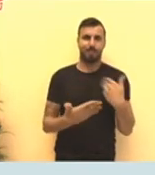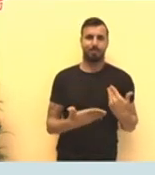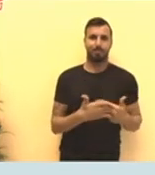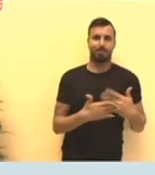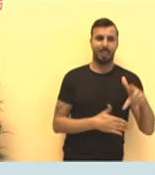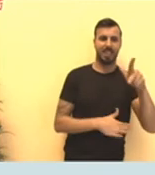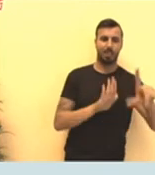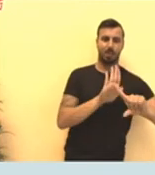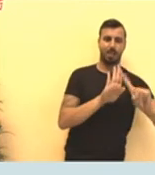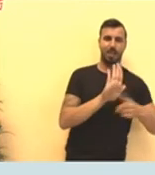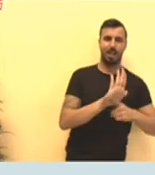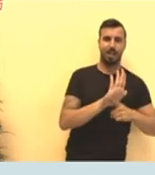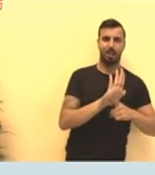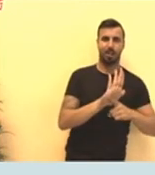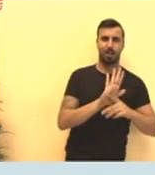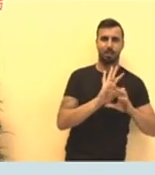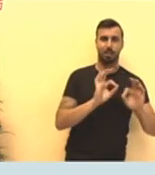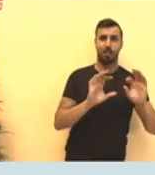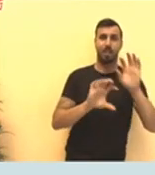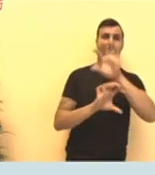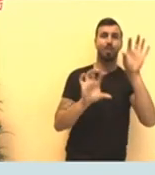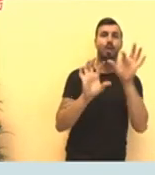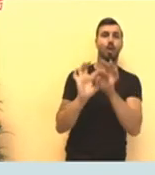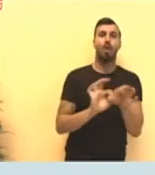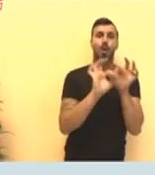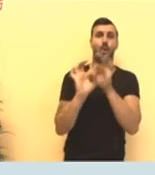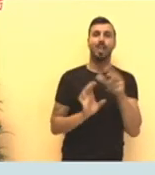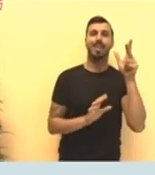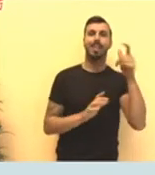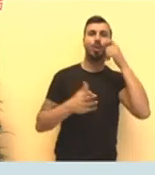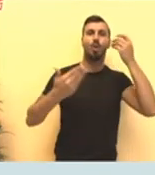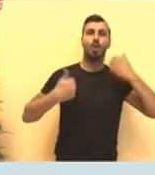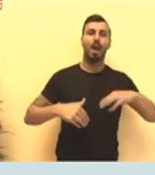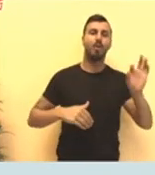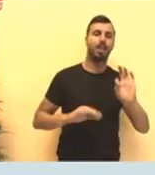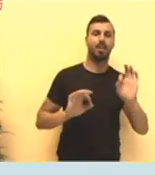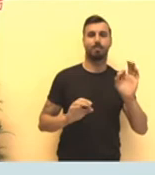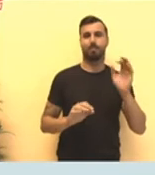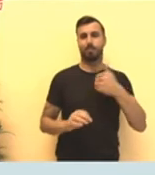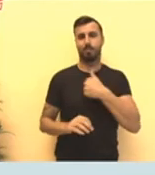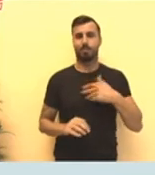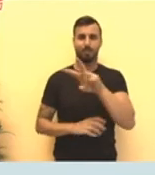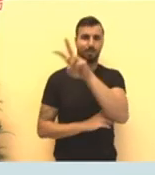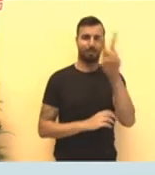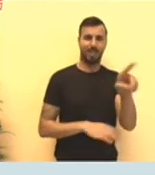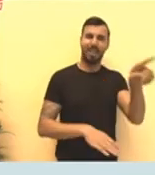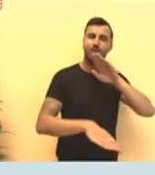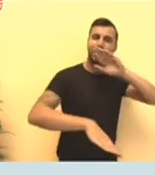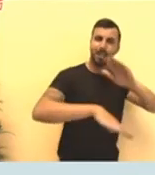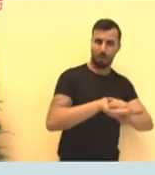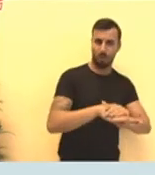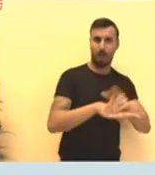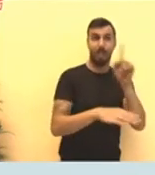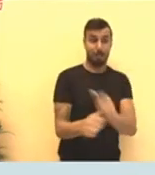Convención Internacional de las Naciones Unidas sobre los derechos de las personas con discapacidad, que se desarrolle la figura del asistente